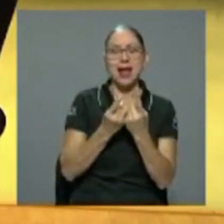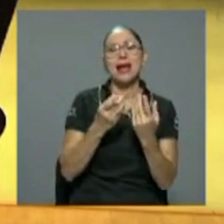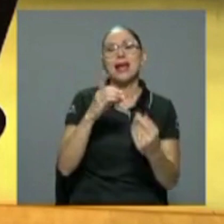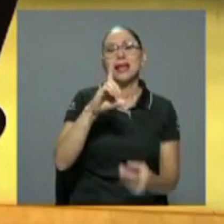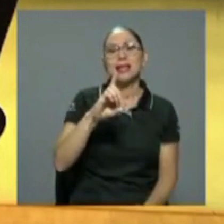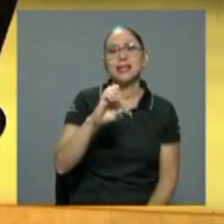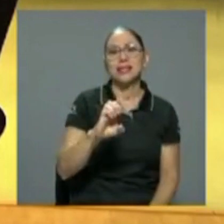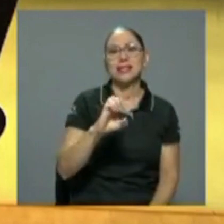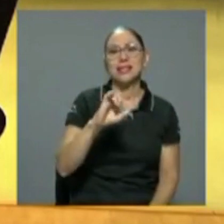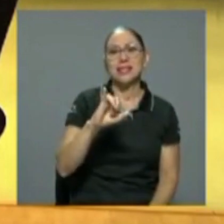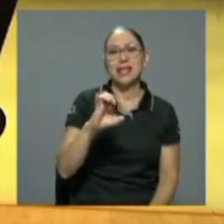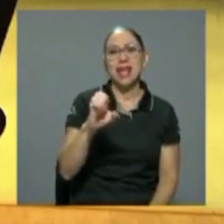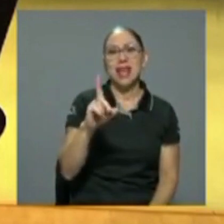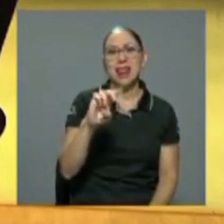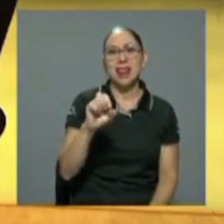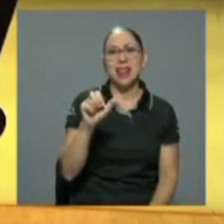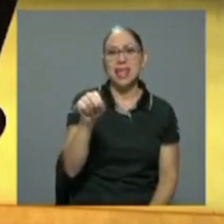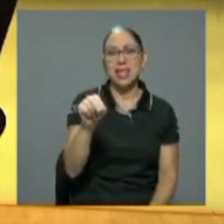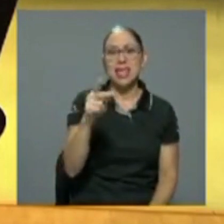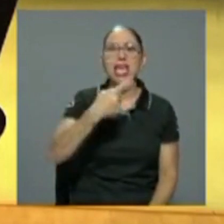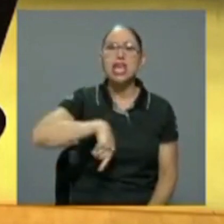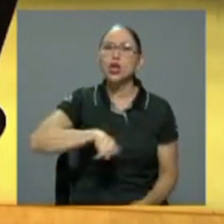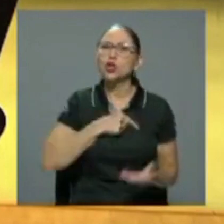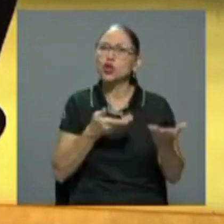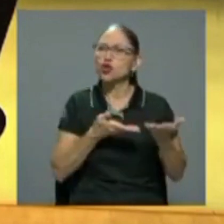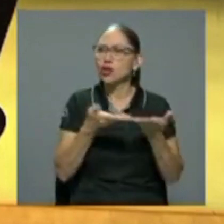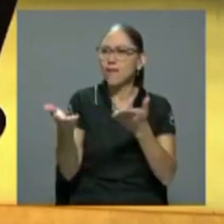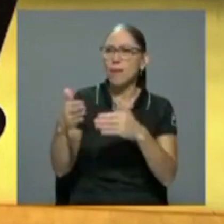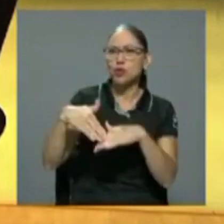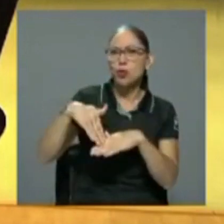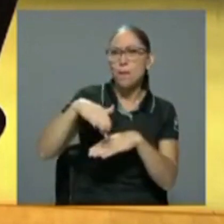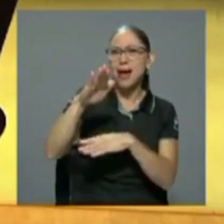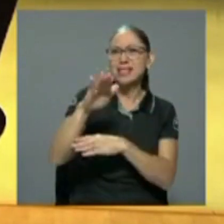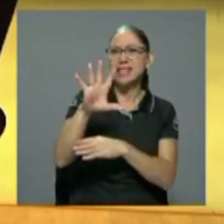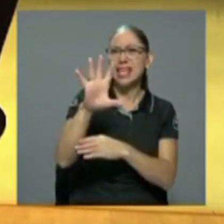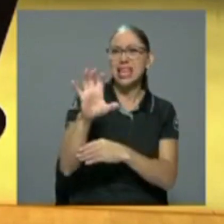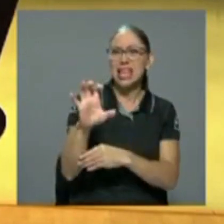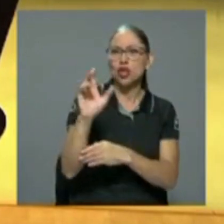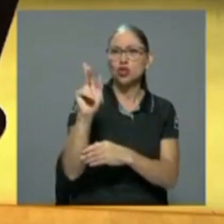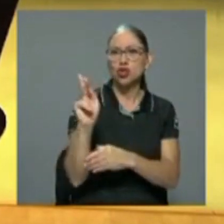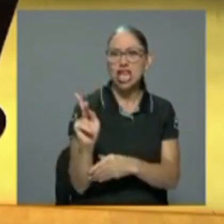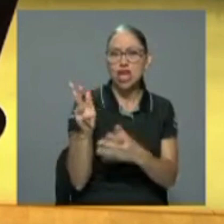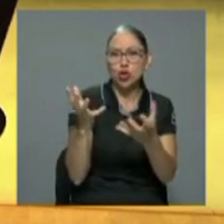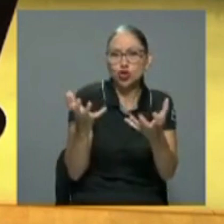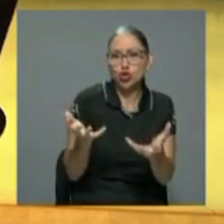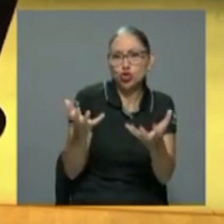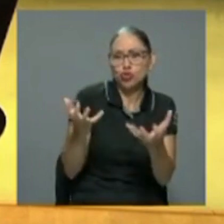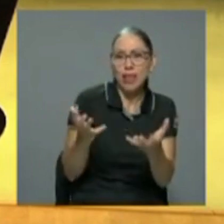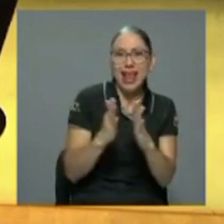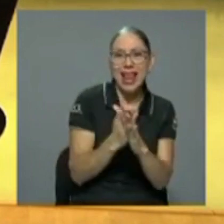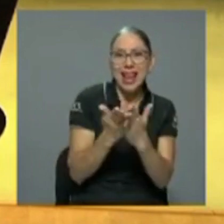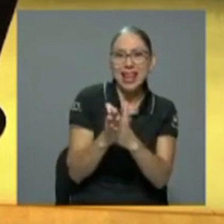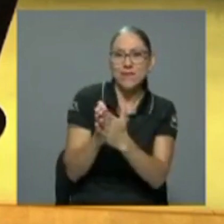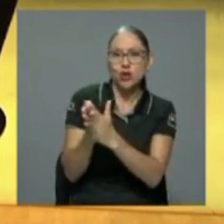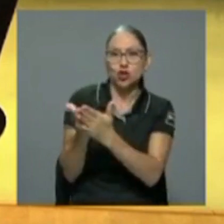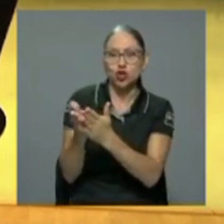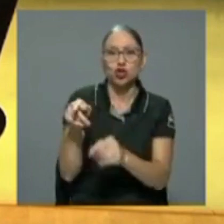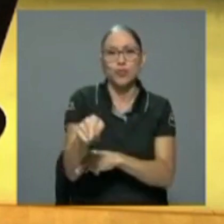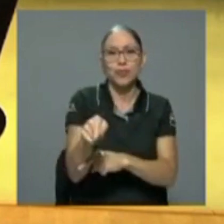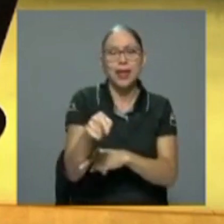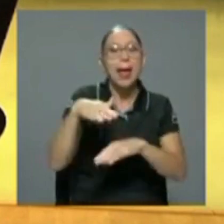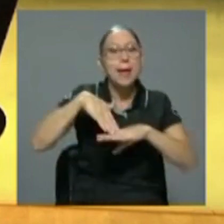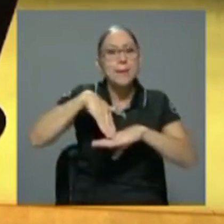y llevamos más de 500 kilos de carga en libros, más de 300